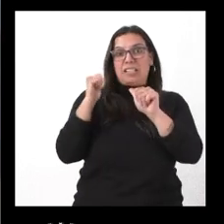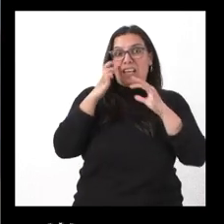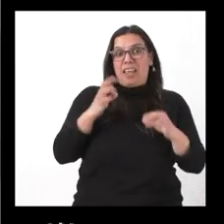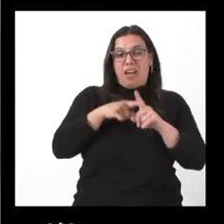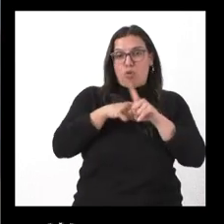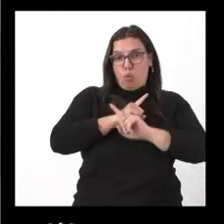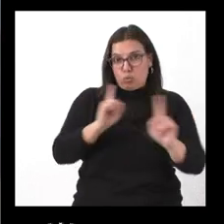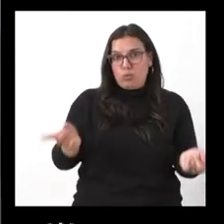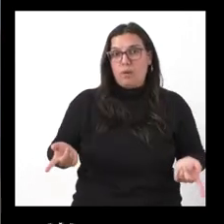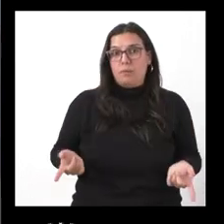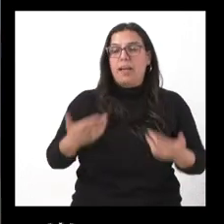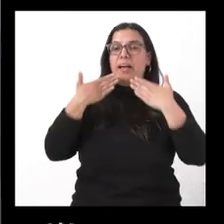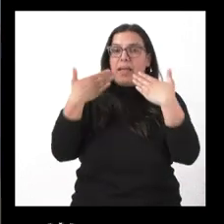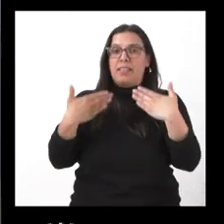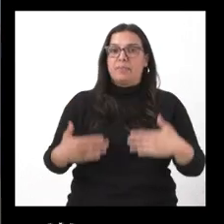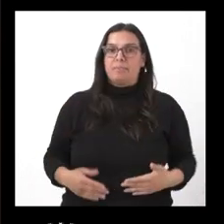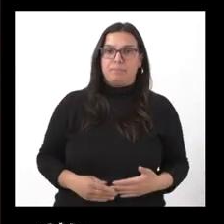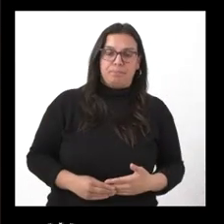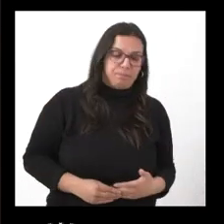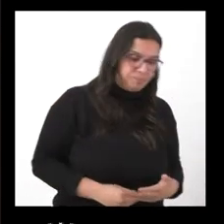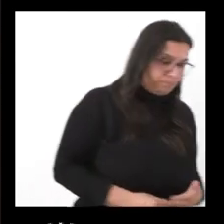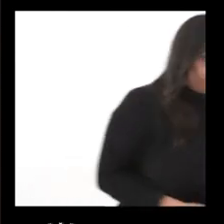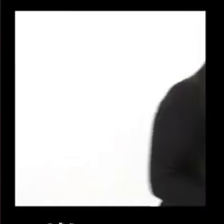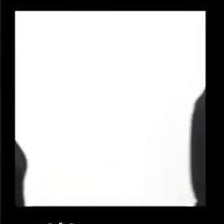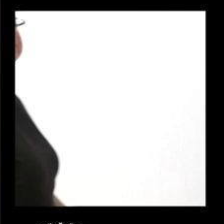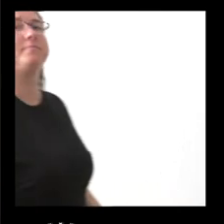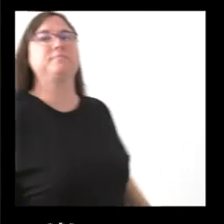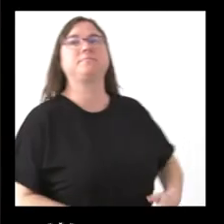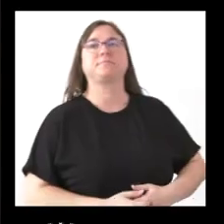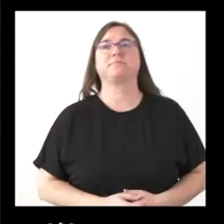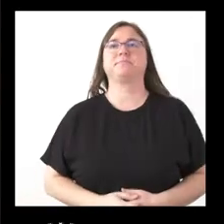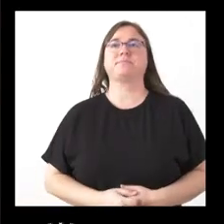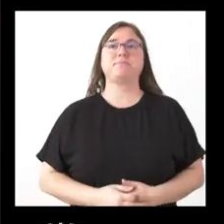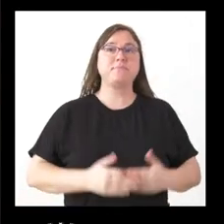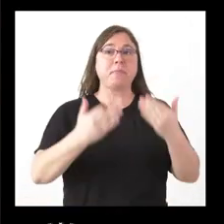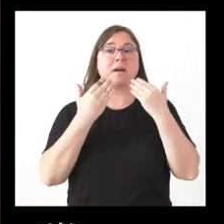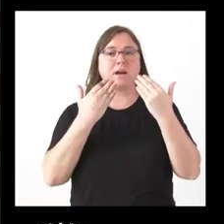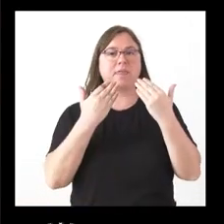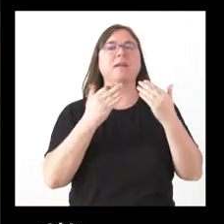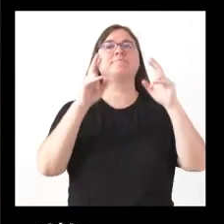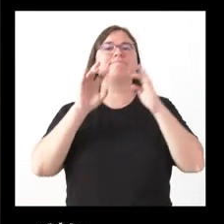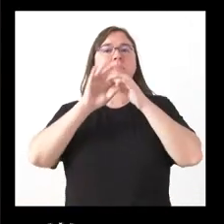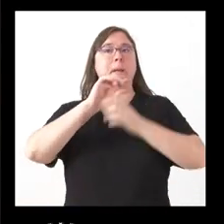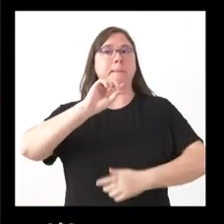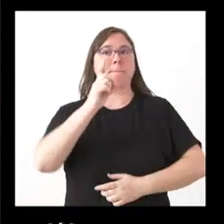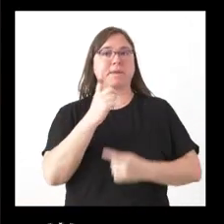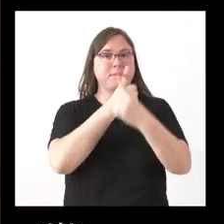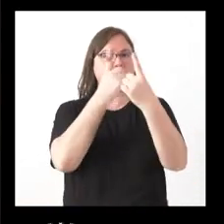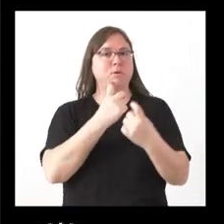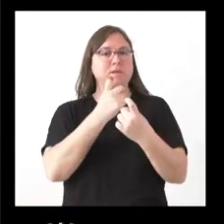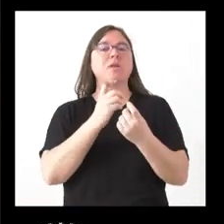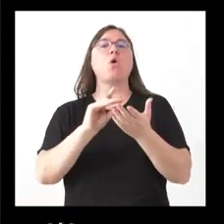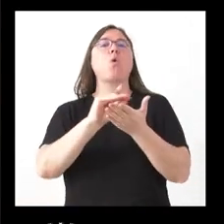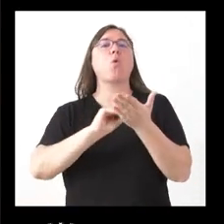utilizada gracias muchas gracias Bueno respecto a la primera cuestión es un dato que ofreció No